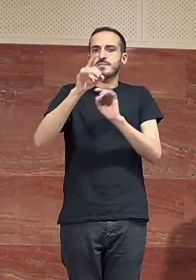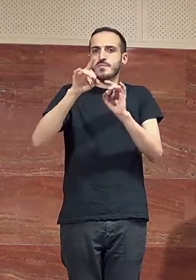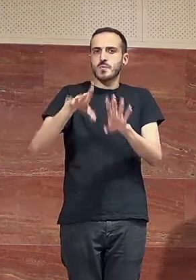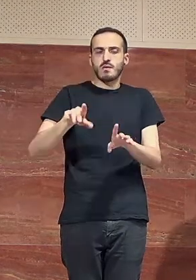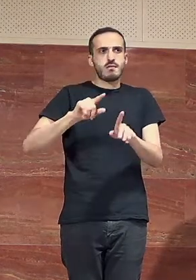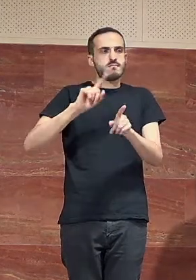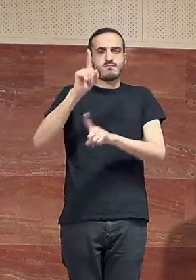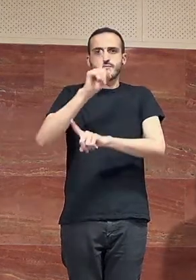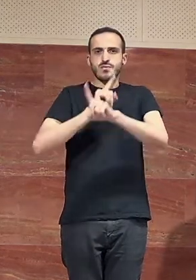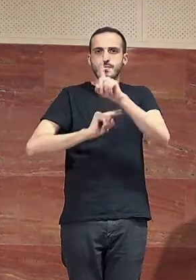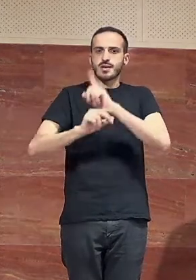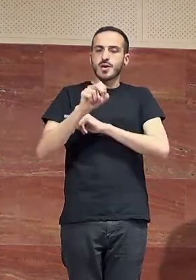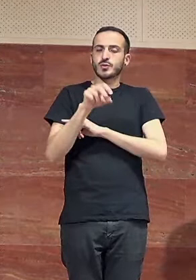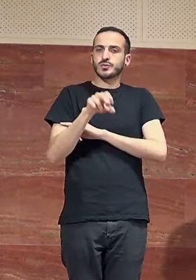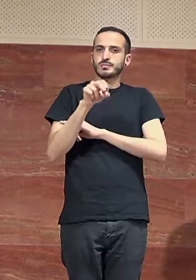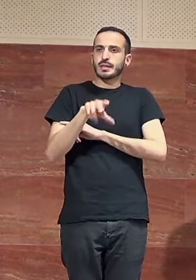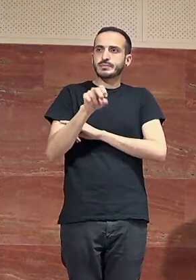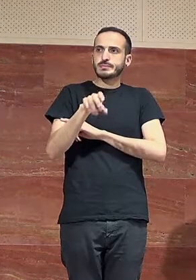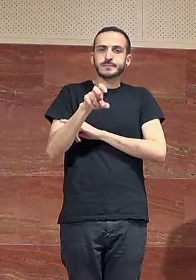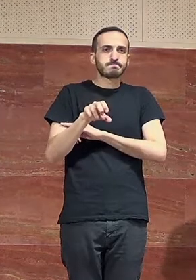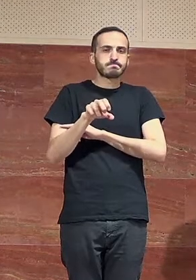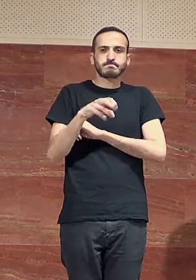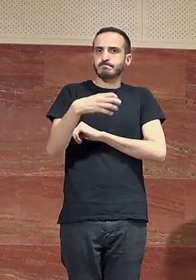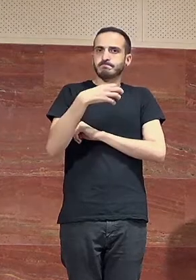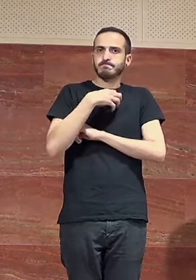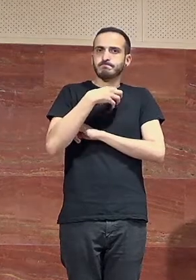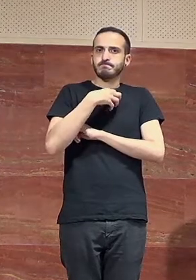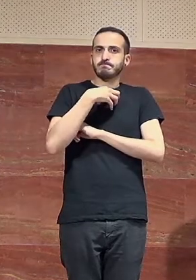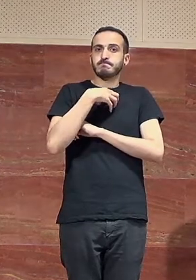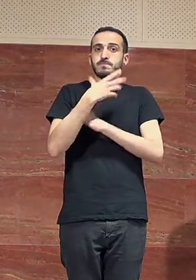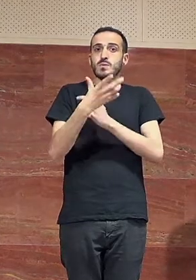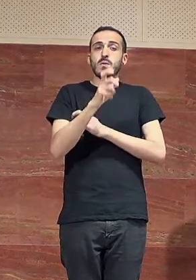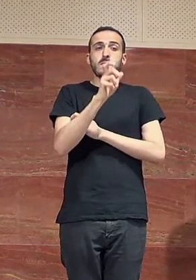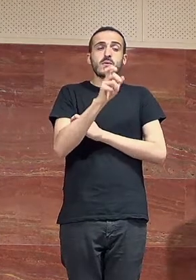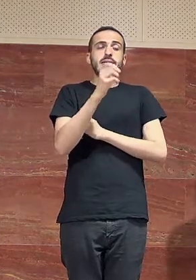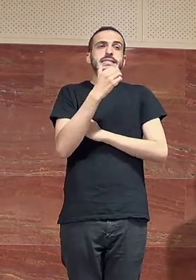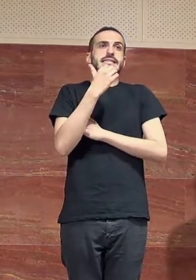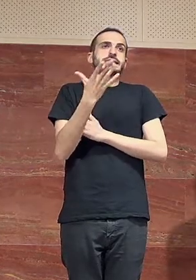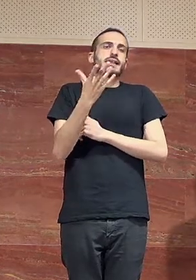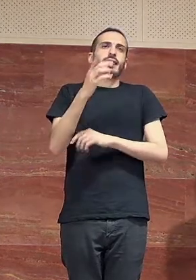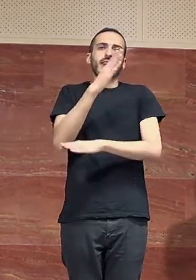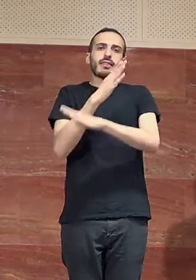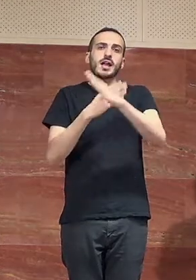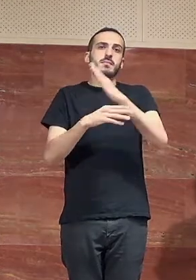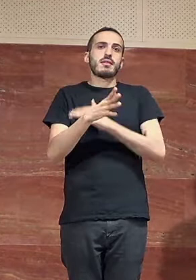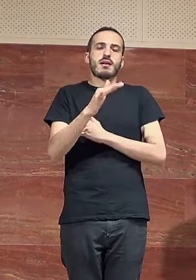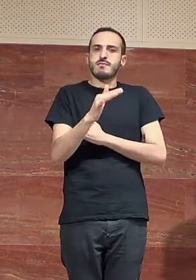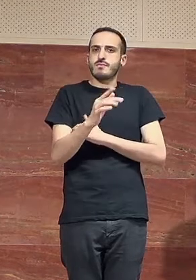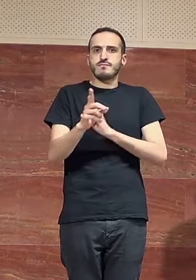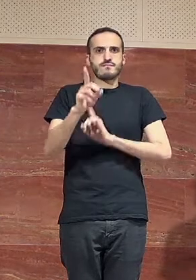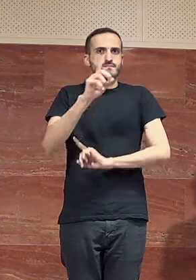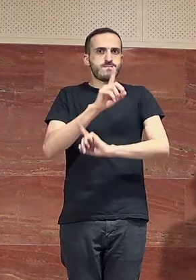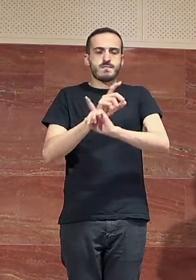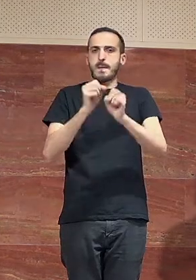permiten continuar tu paseo en cualquier condición, pues lógicamente las personas con alguna discapacidad peor todavía. Entonces, de